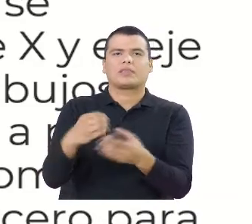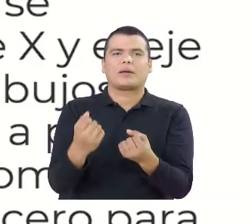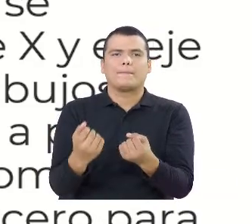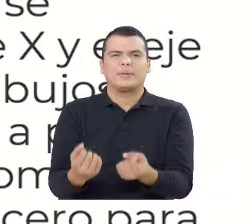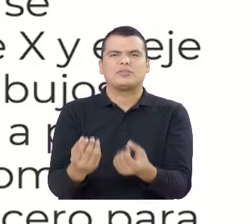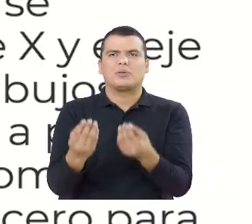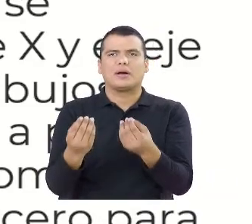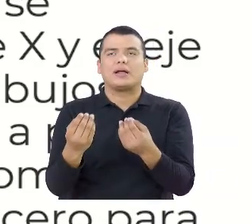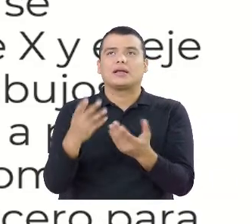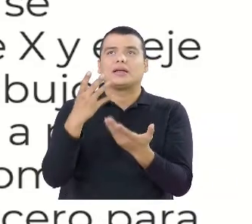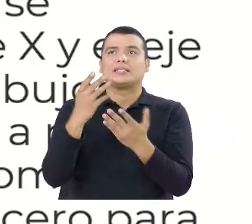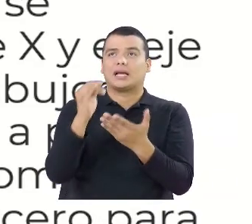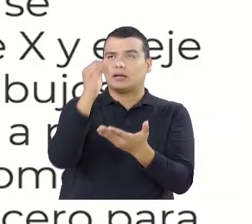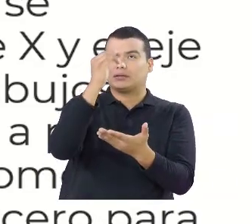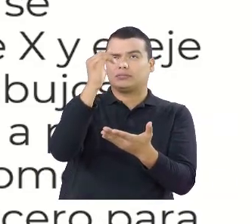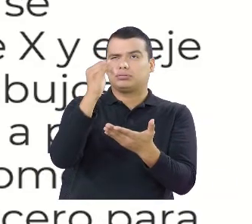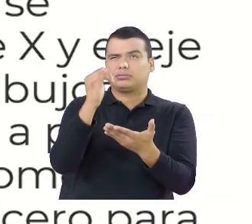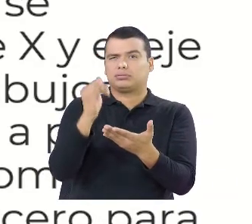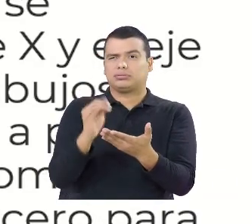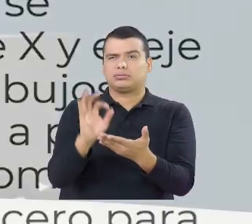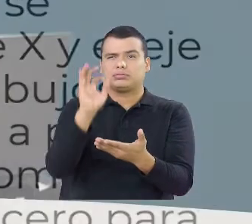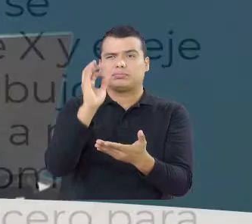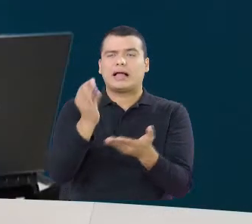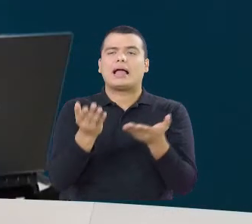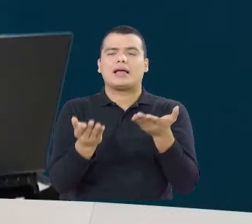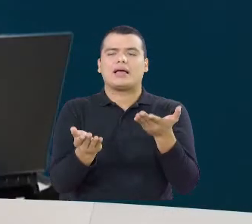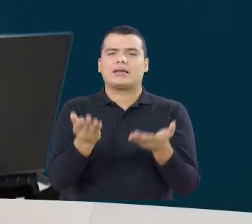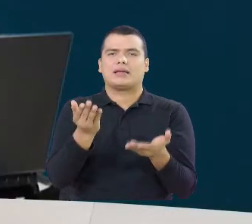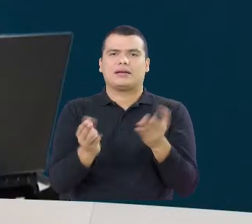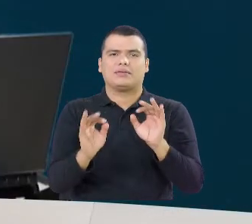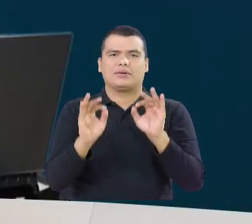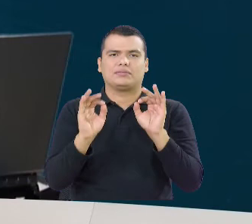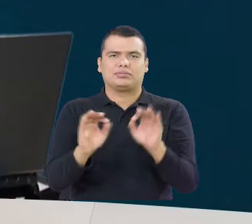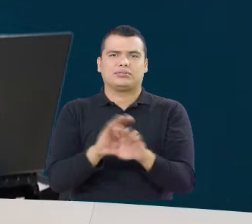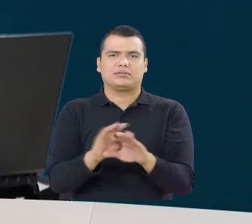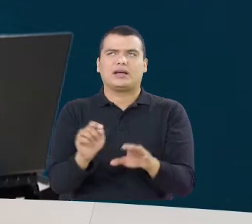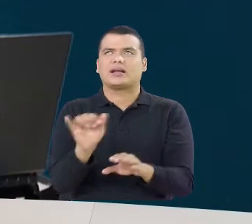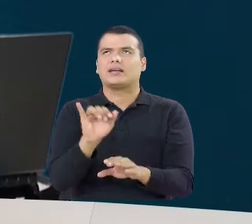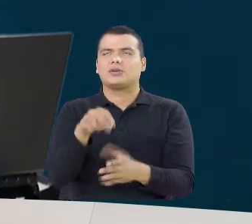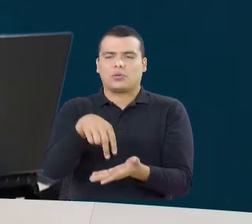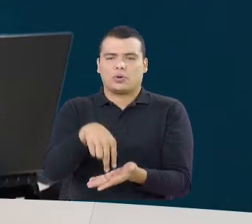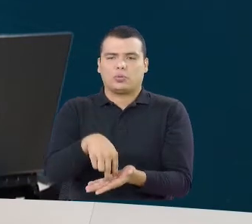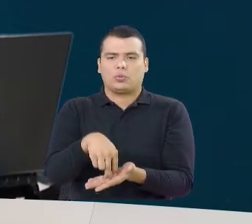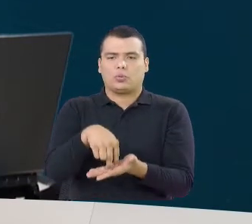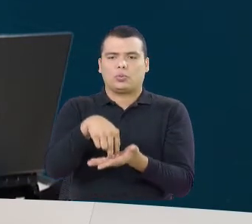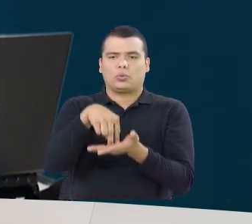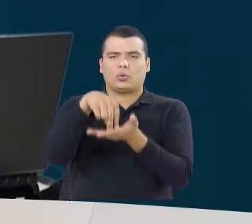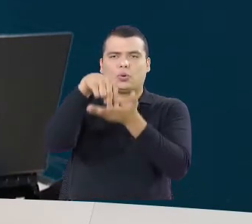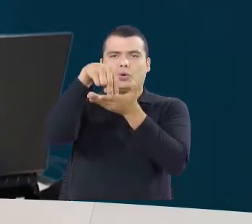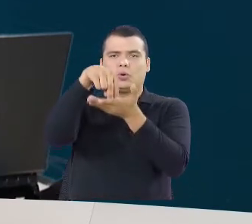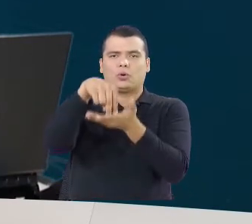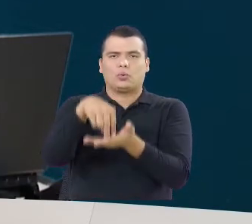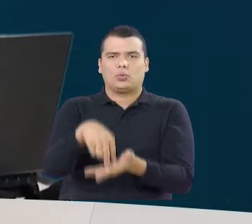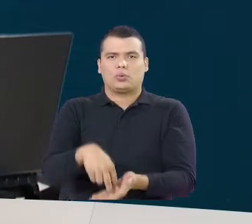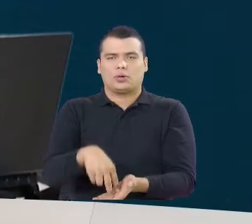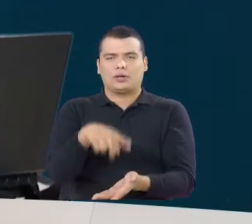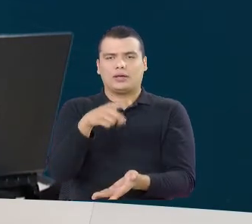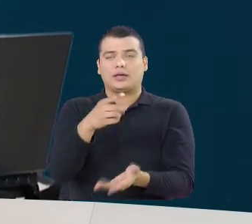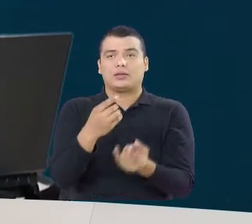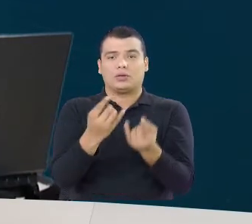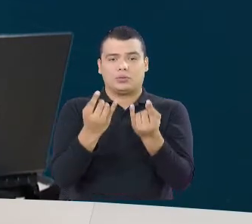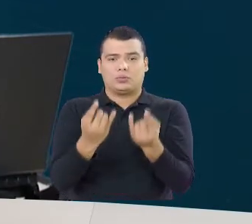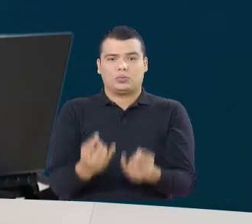La misma función de que tienen cuando montamos en un ascensor, por ejemplo. El contrapeso hace que el